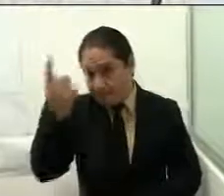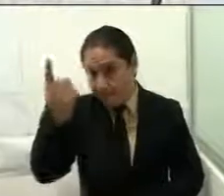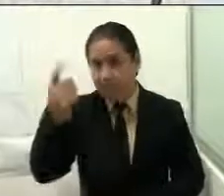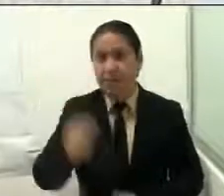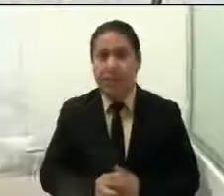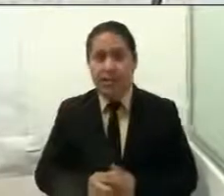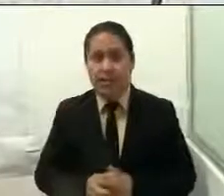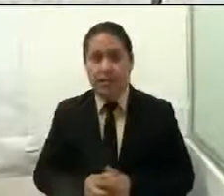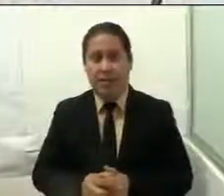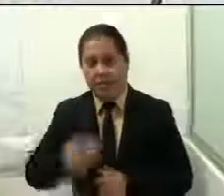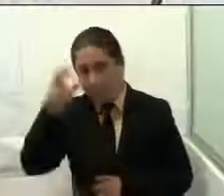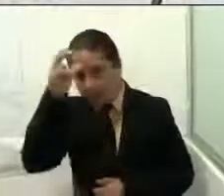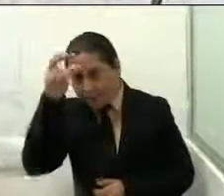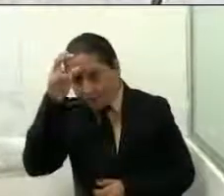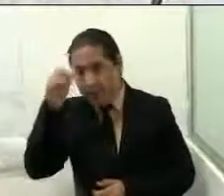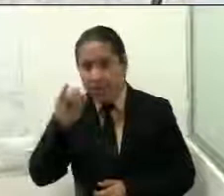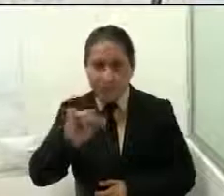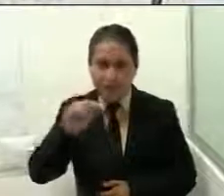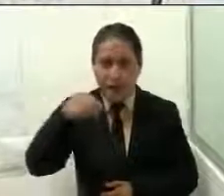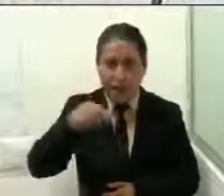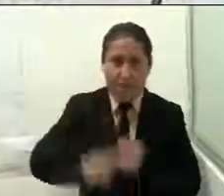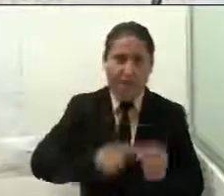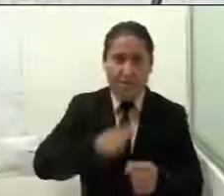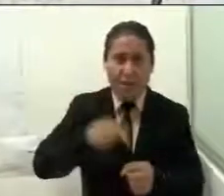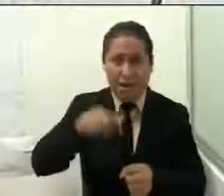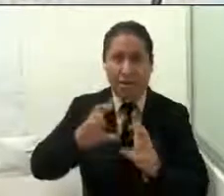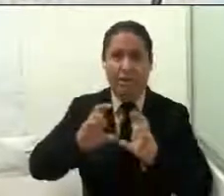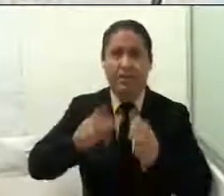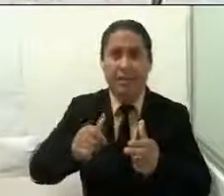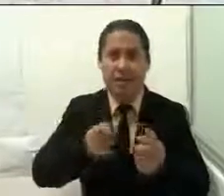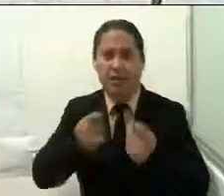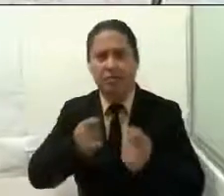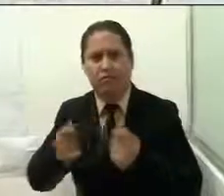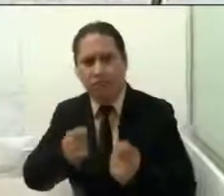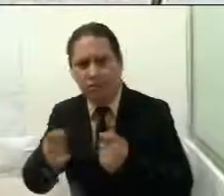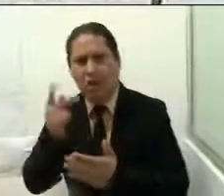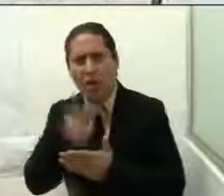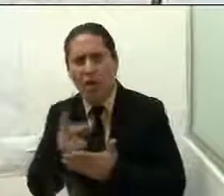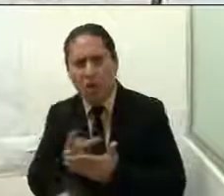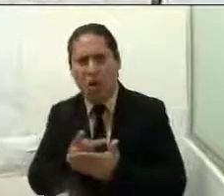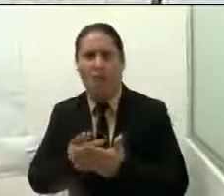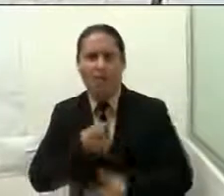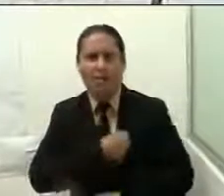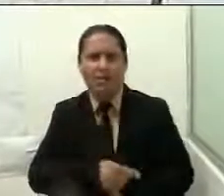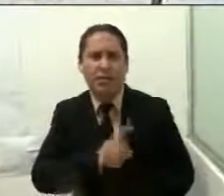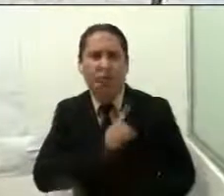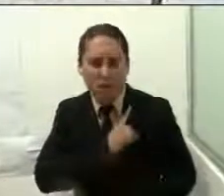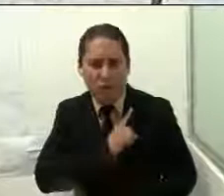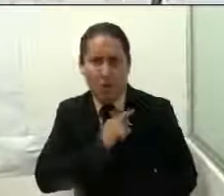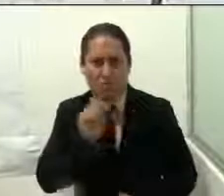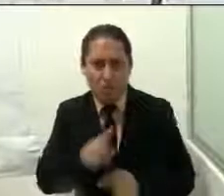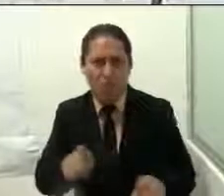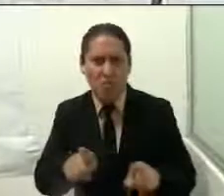agropecuaria y acuícola en chiapas la cual coordina el programa de sanidad e inocuidad agroalimentaria